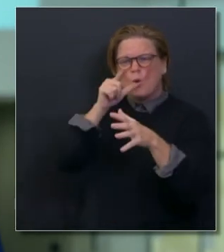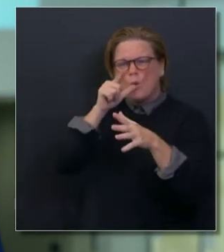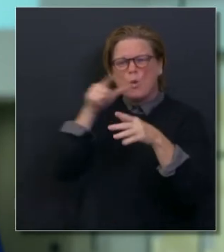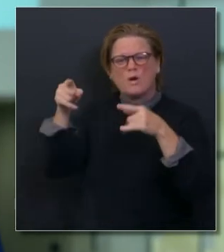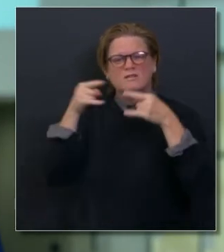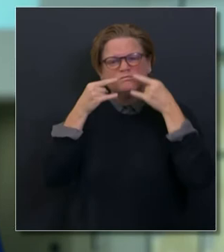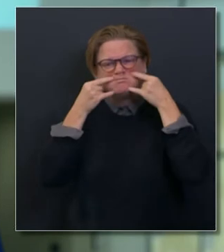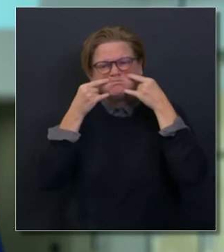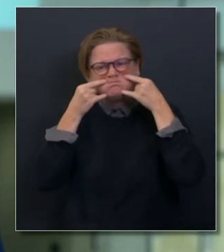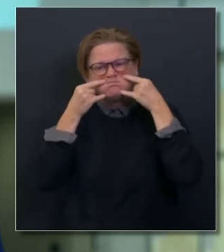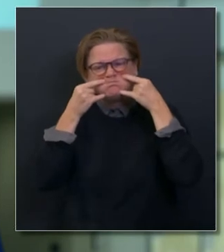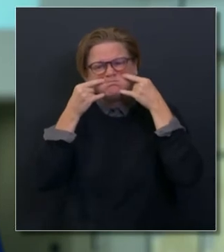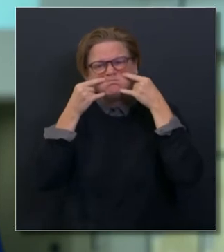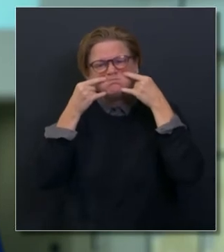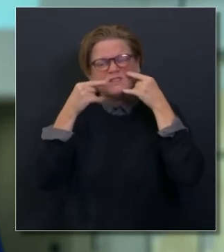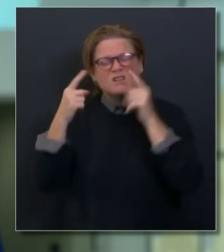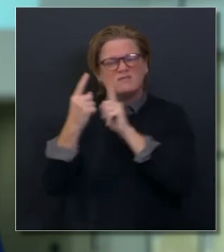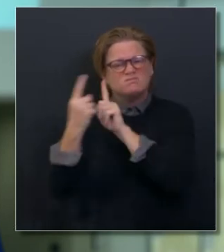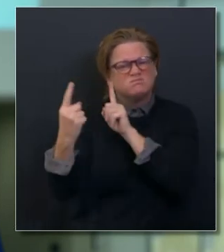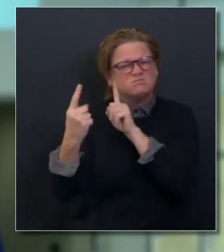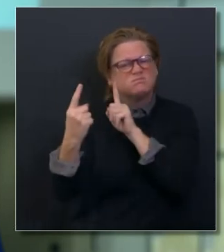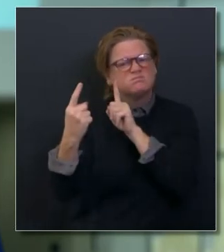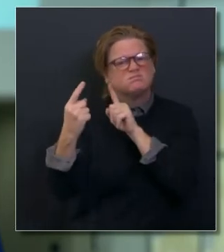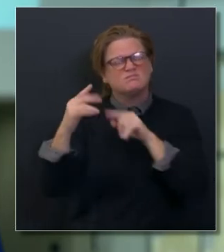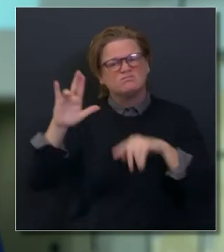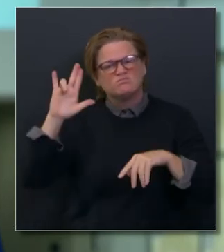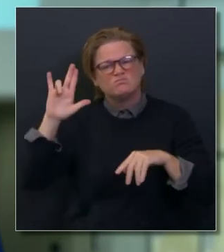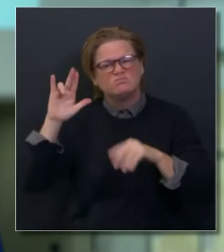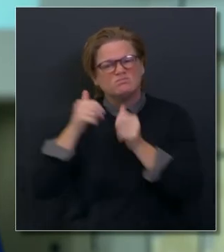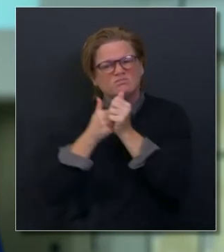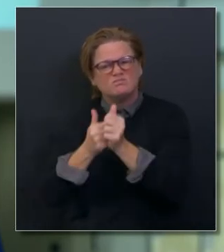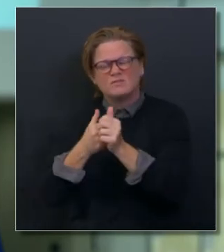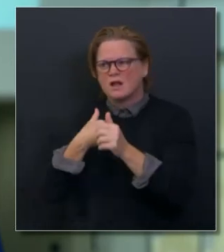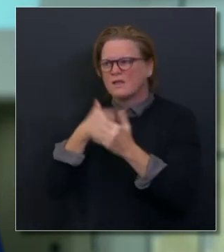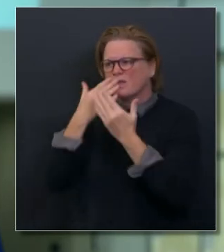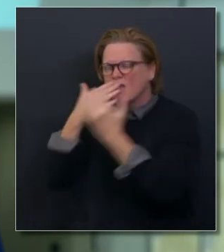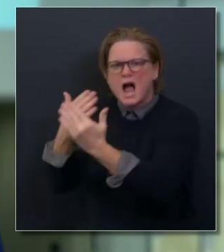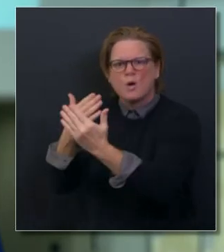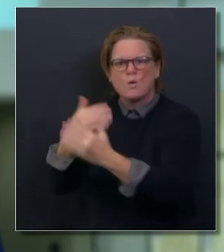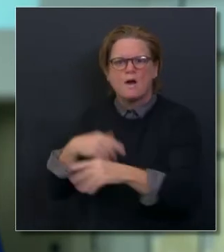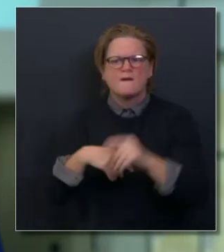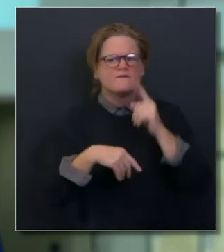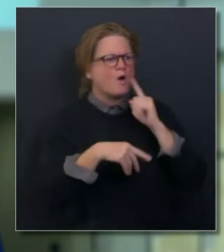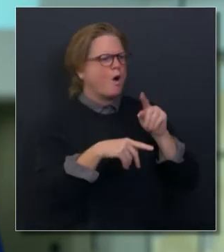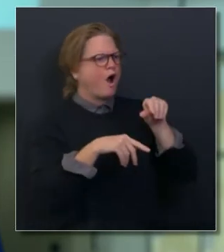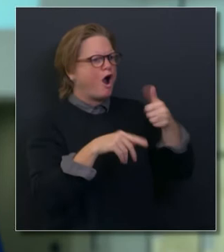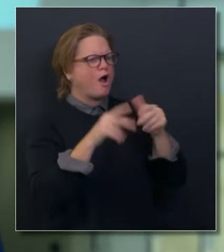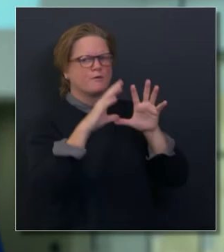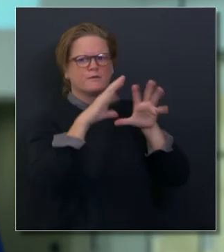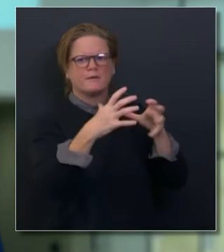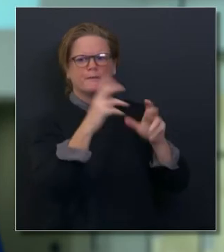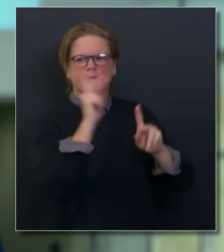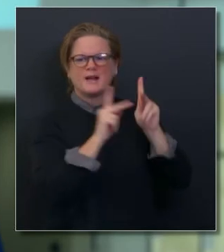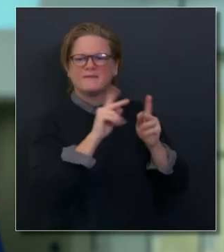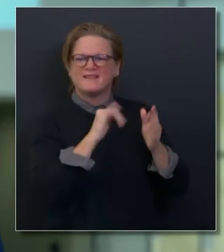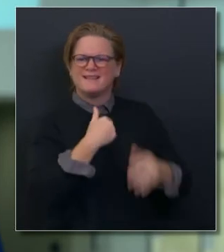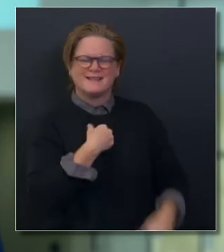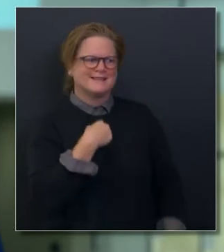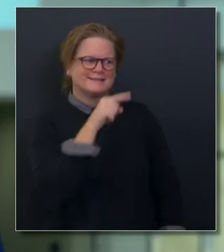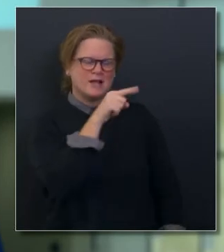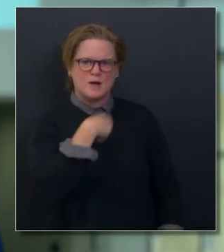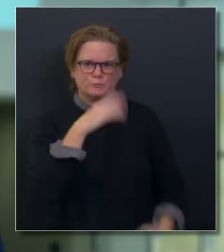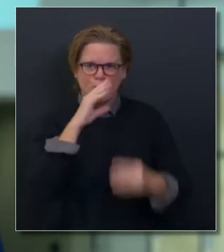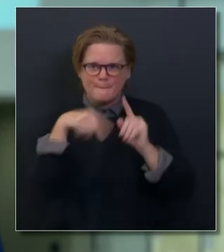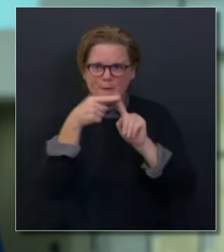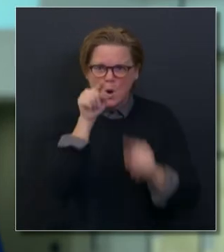pero otros que pueden quizás pensar cómo pueden ayudar, les digo, tomen esta oportunidad de